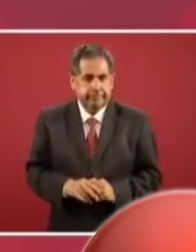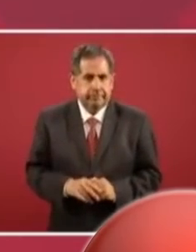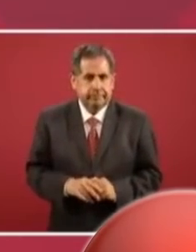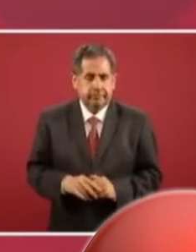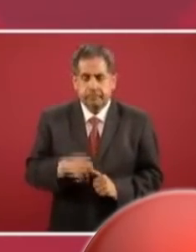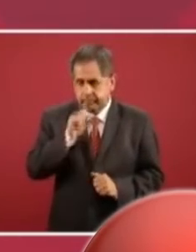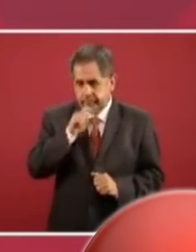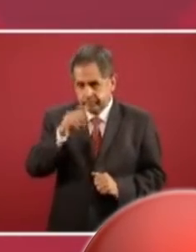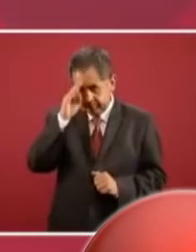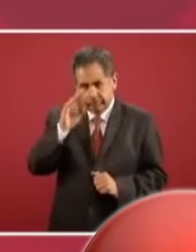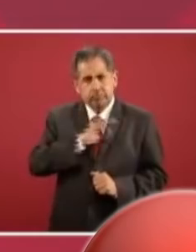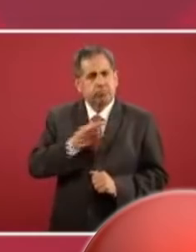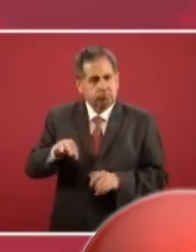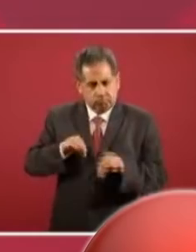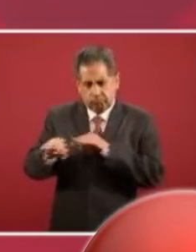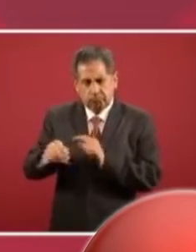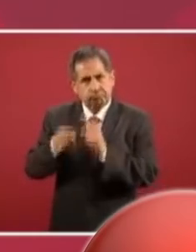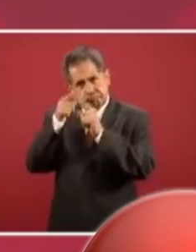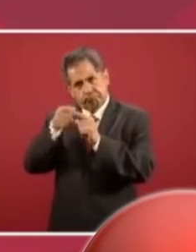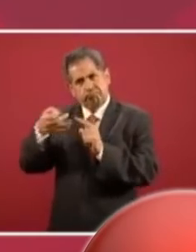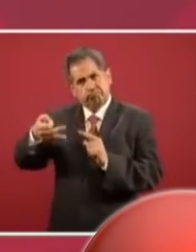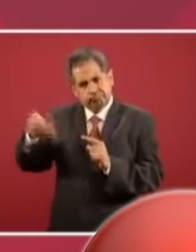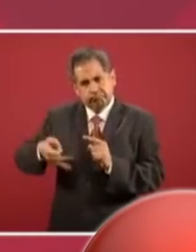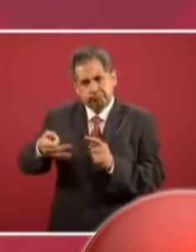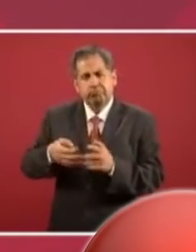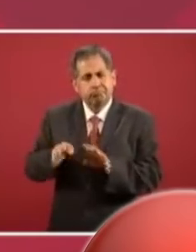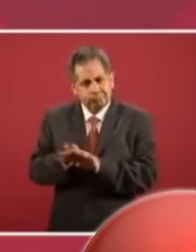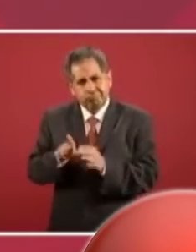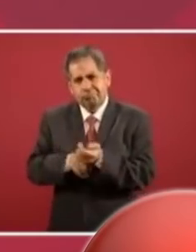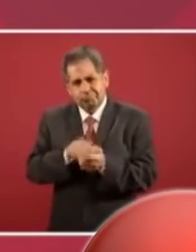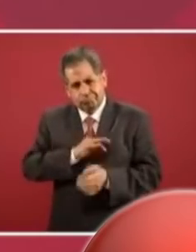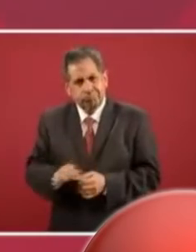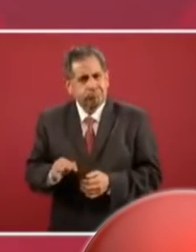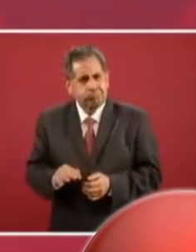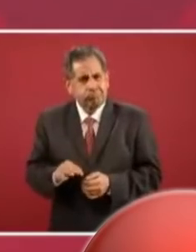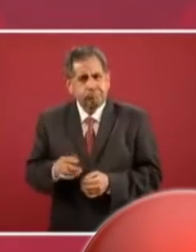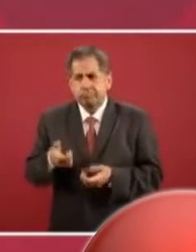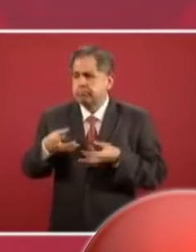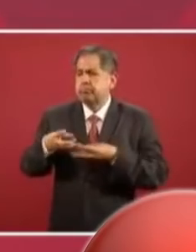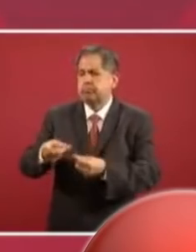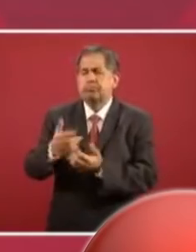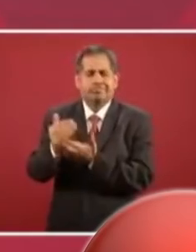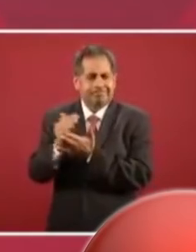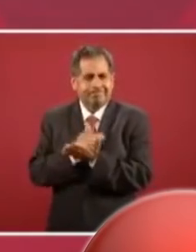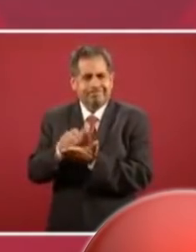Y se puede ser eficiente y reducir los costos.